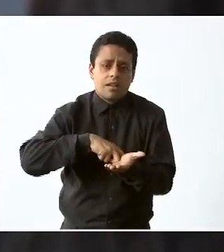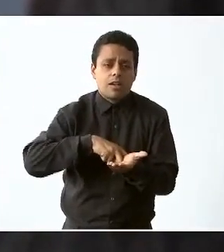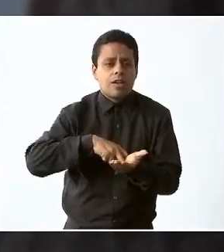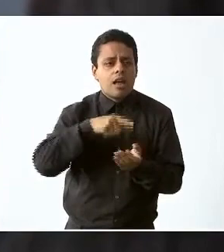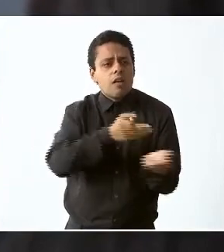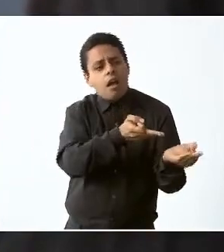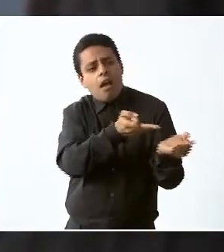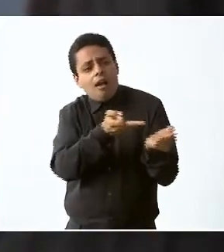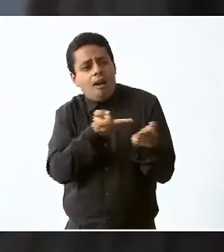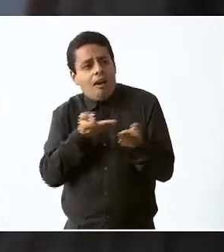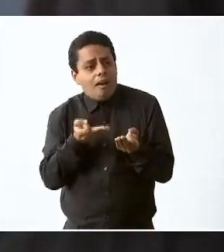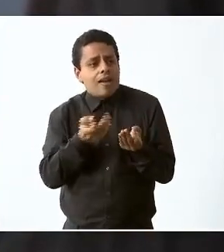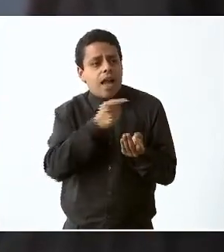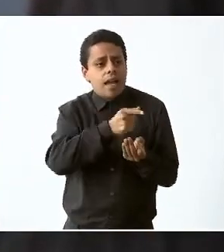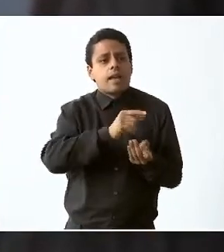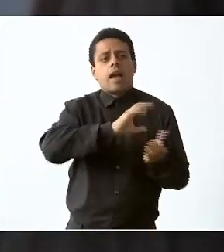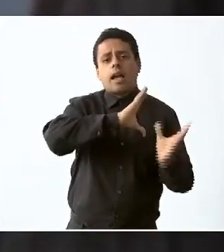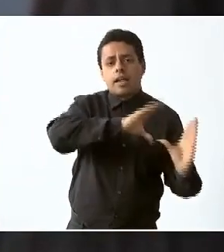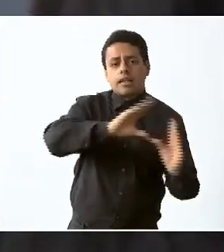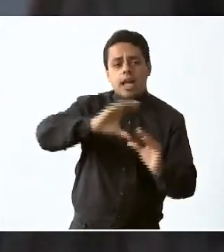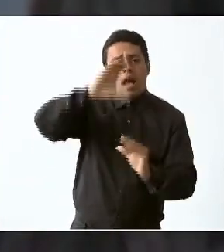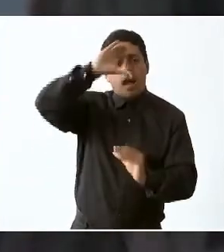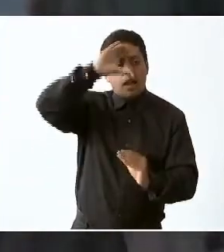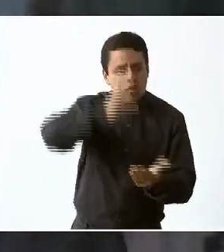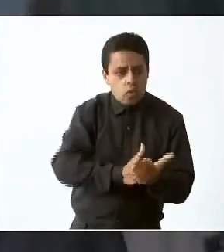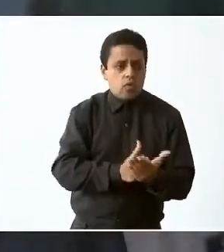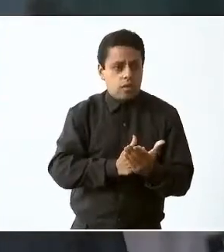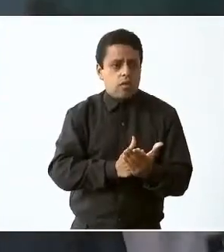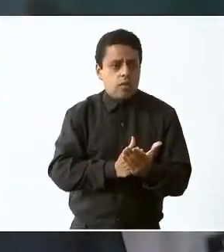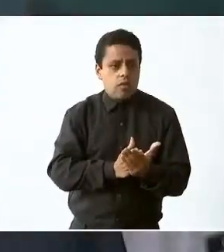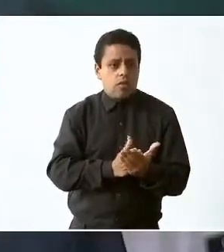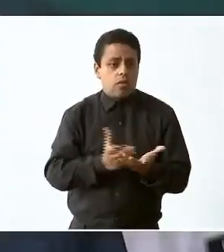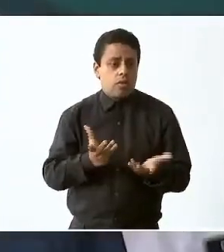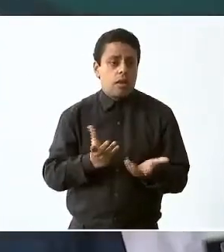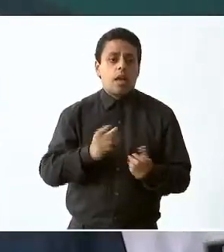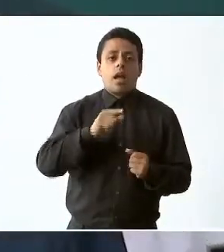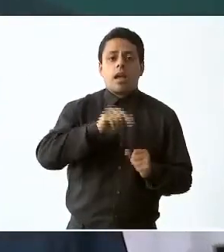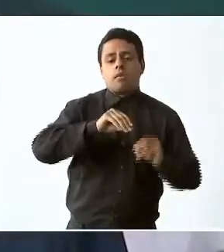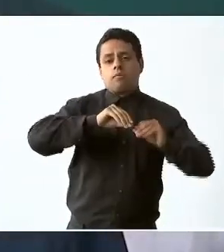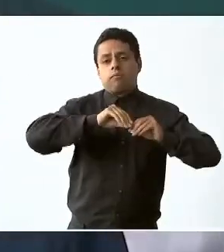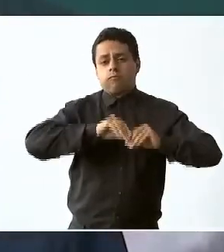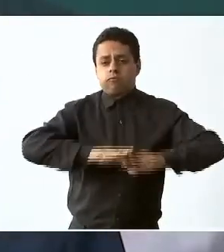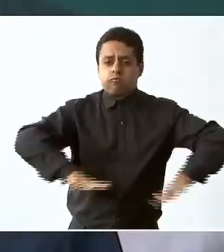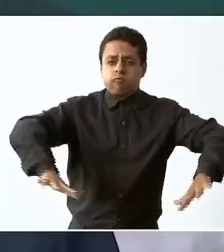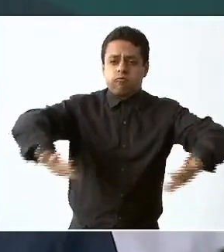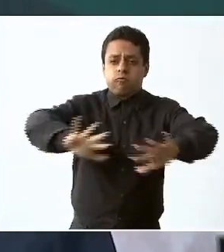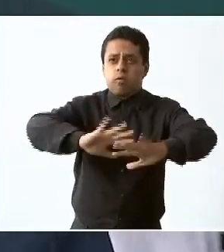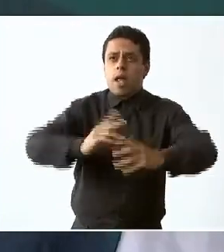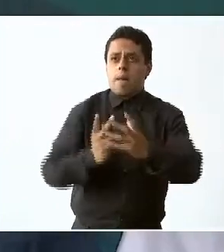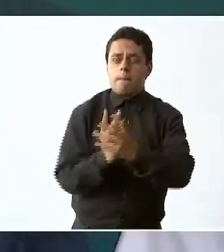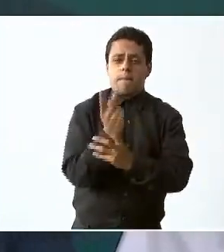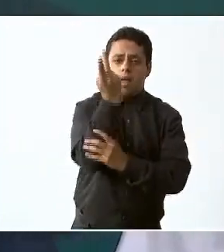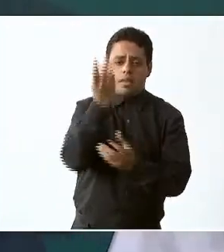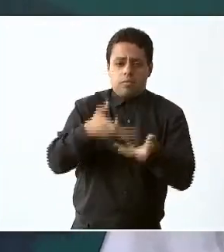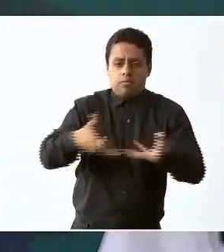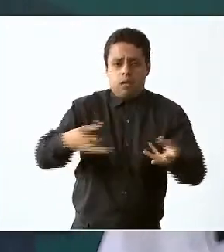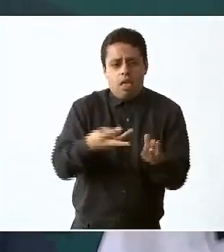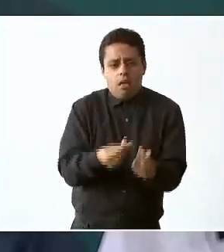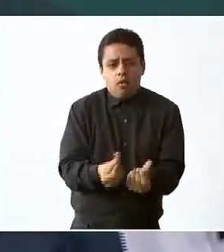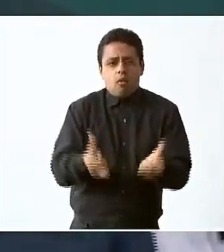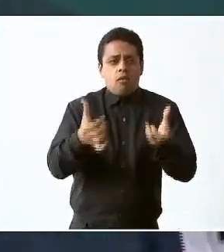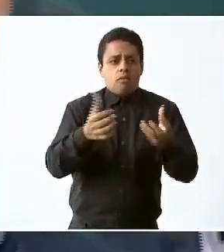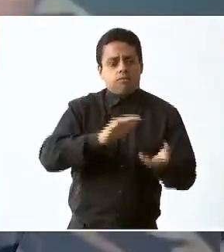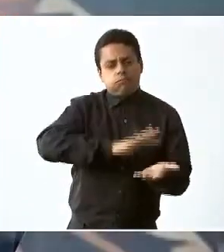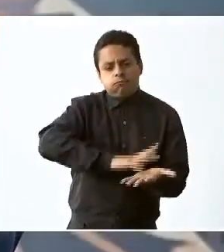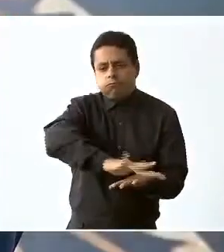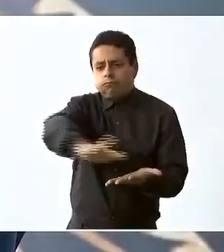es surtidor de católica fuente que de responsos llena el victorial zócalo de cenizas de tus plantas.